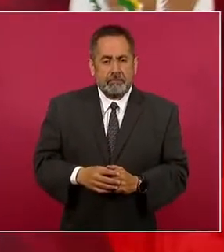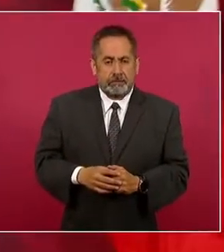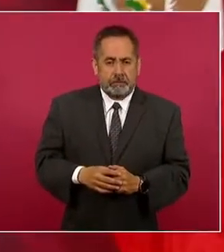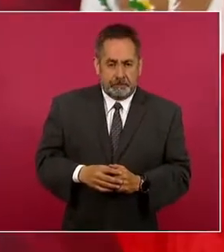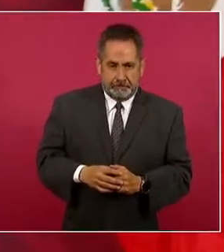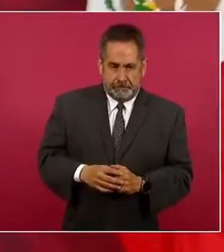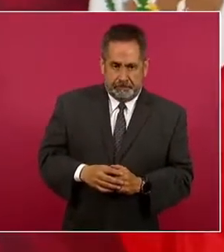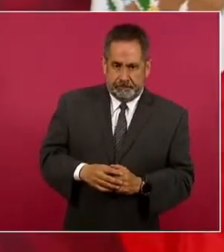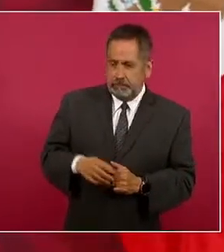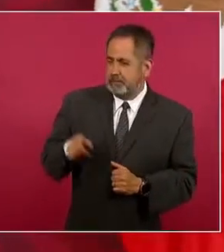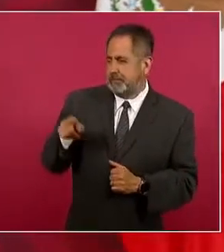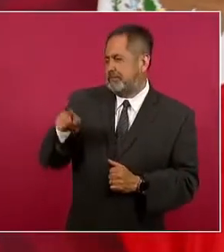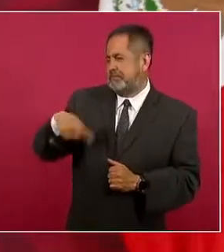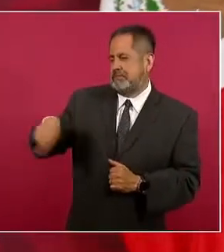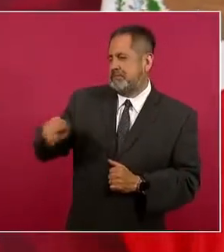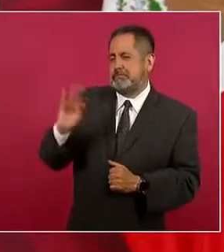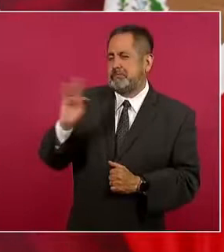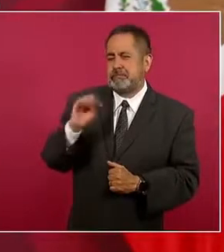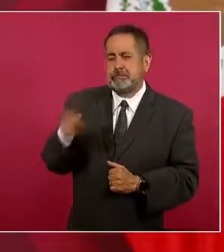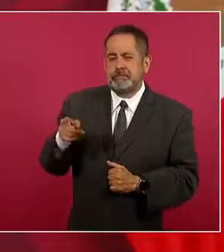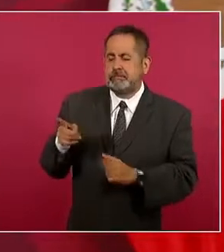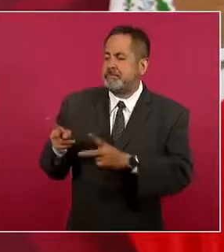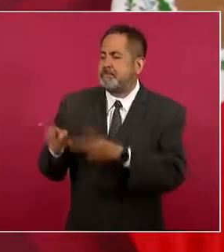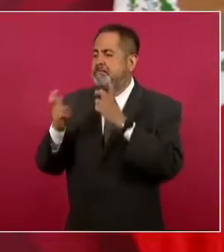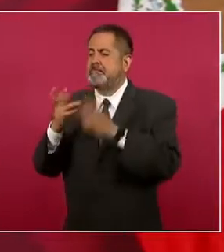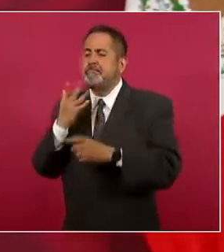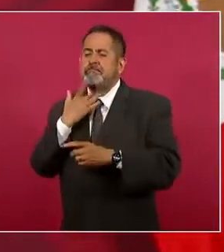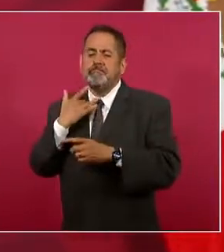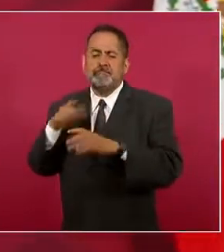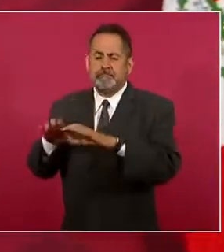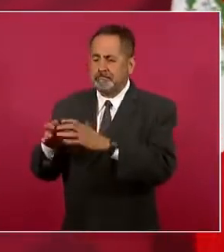se roban los cilindros de gas